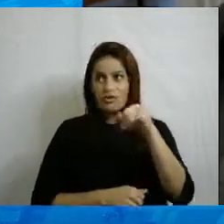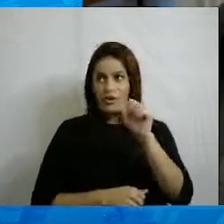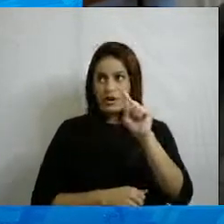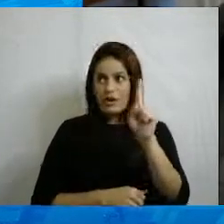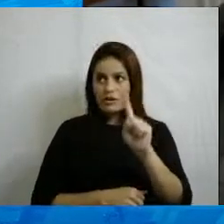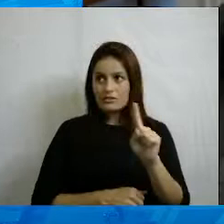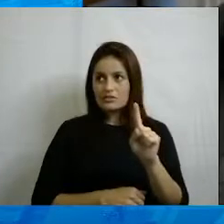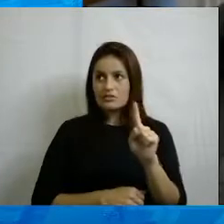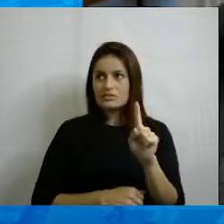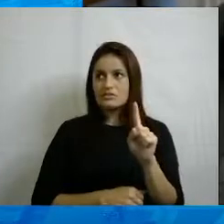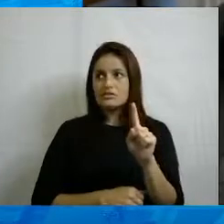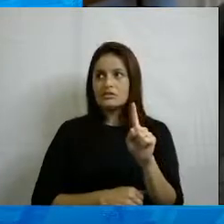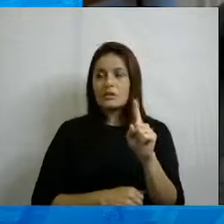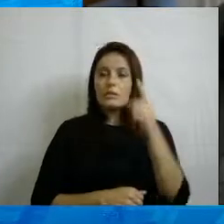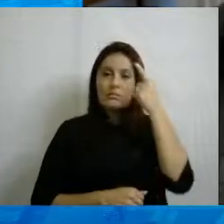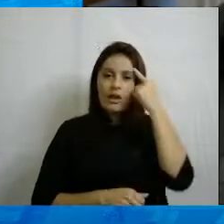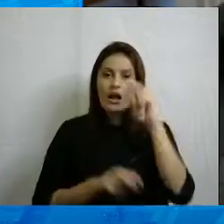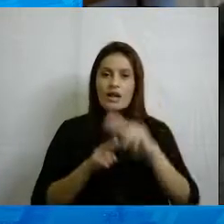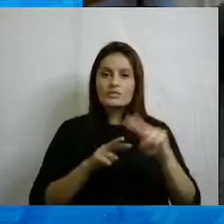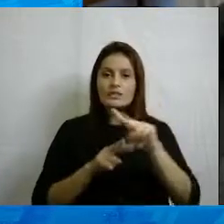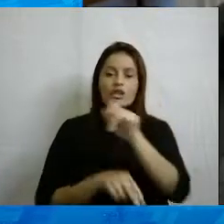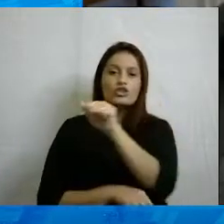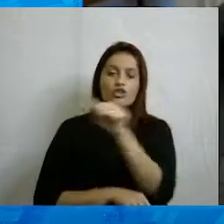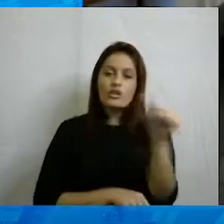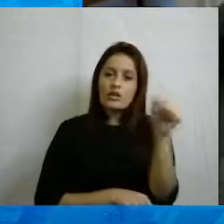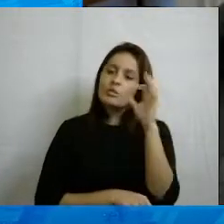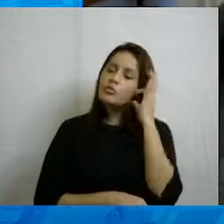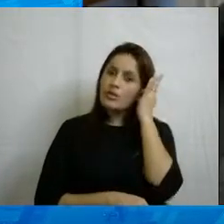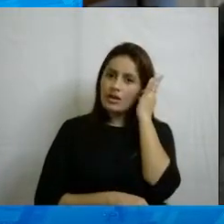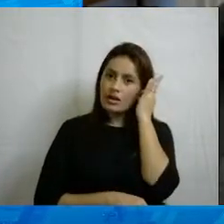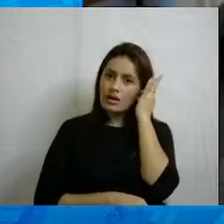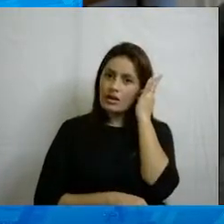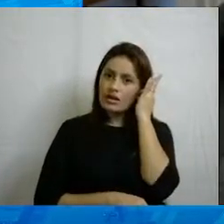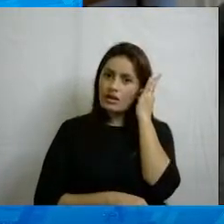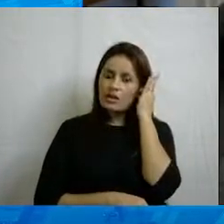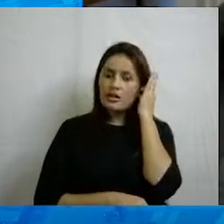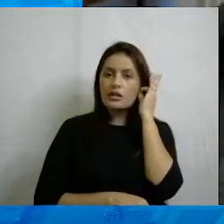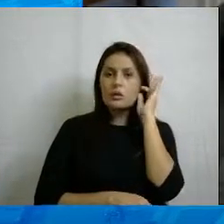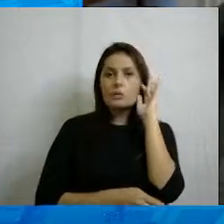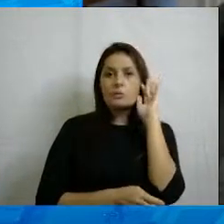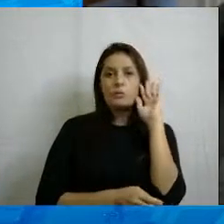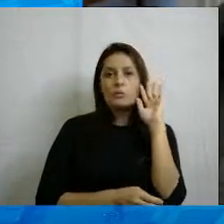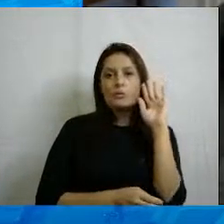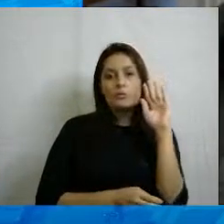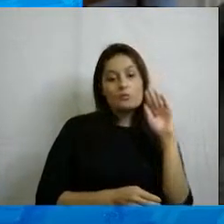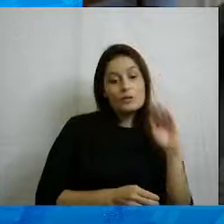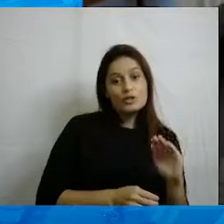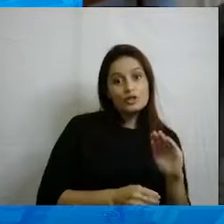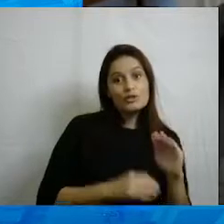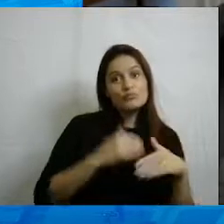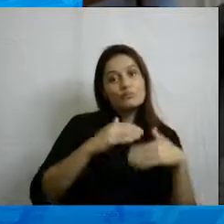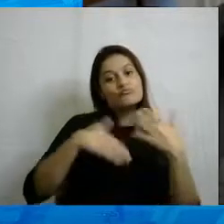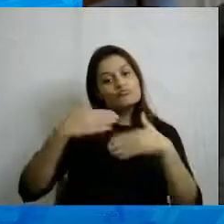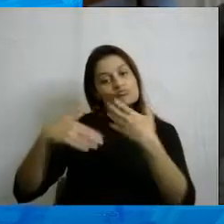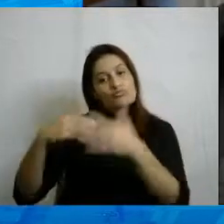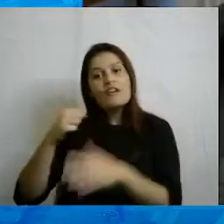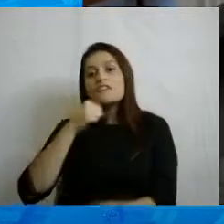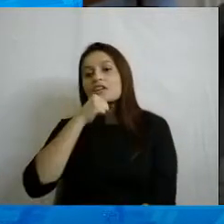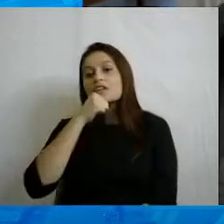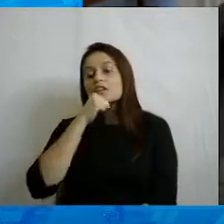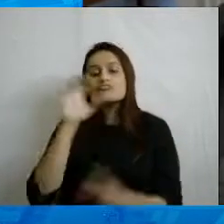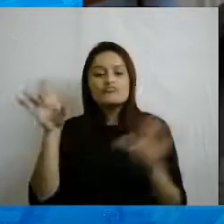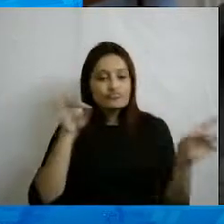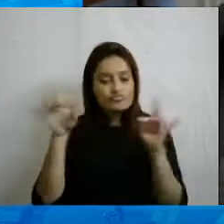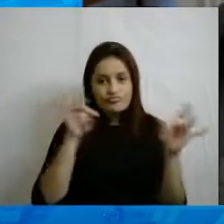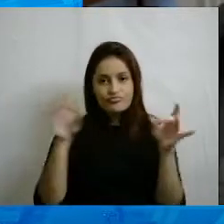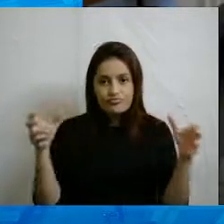digamos que para todas las mujeres, tanto de la más chica hasta la más viejita, que todas sean incorporadas en el grupo y